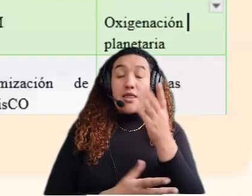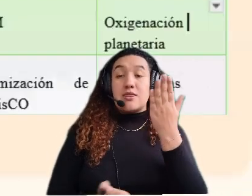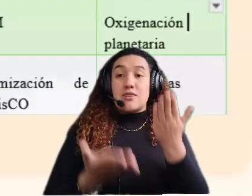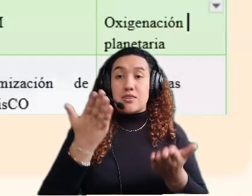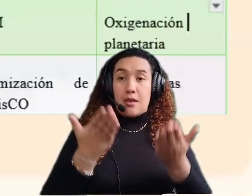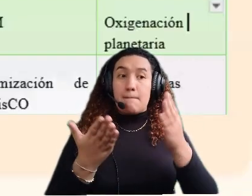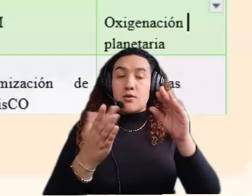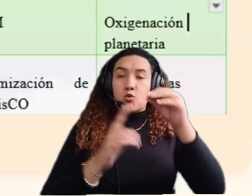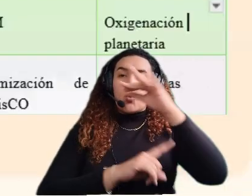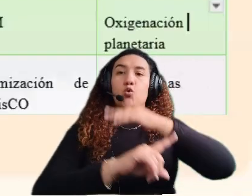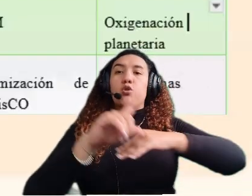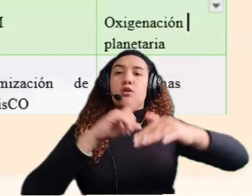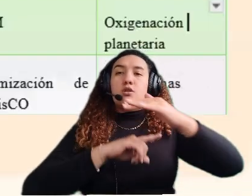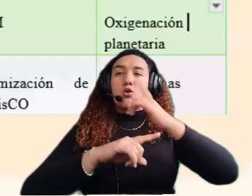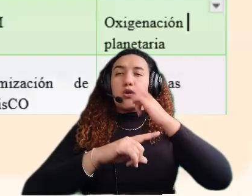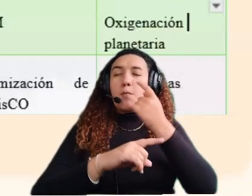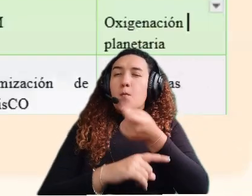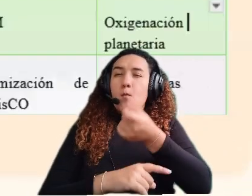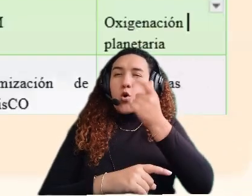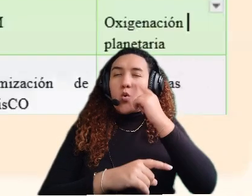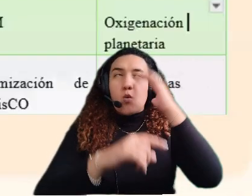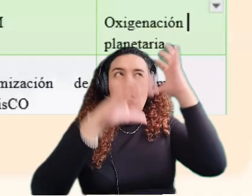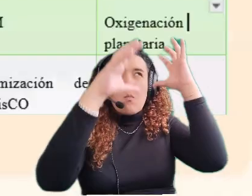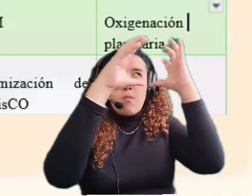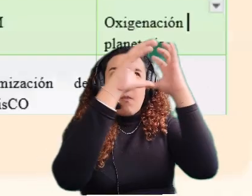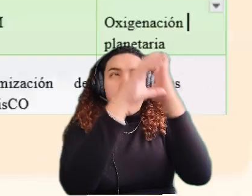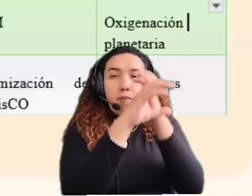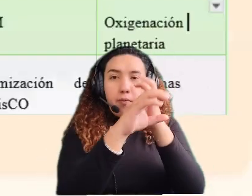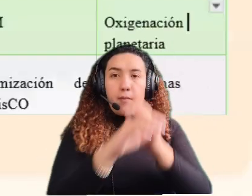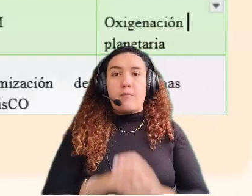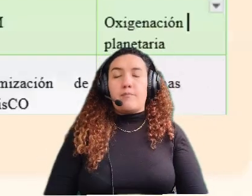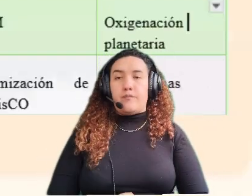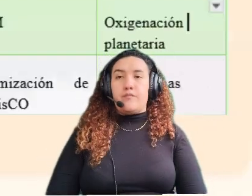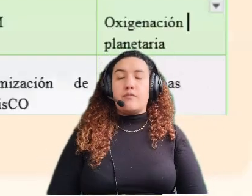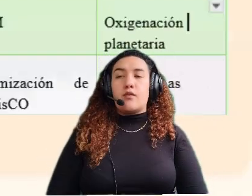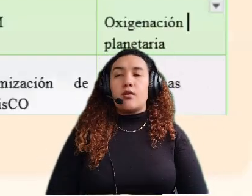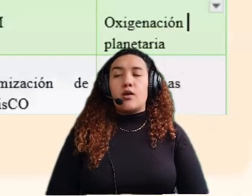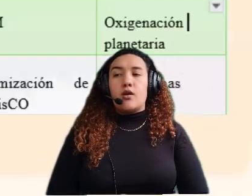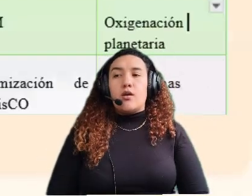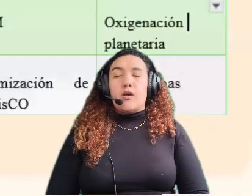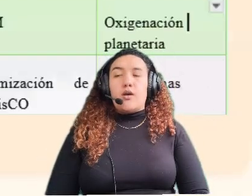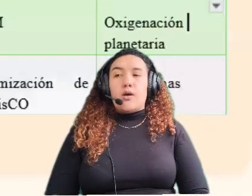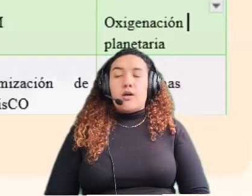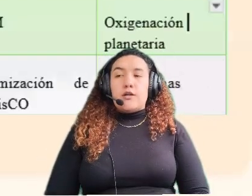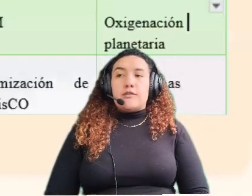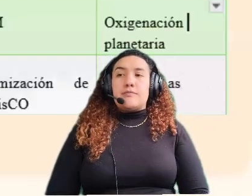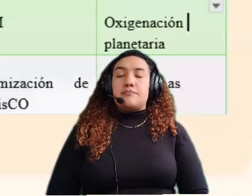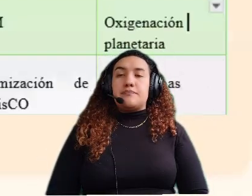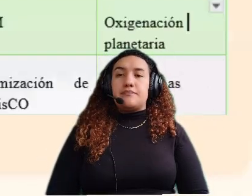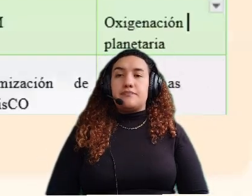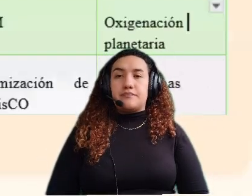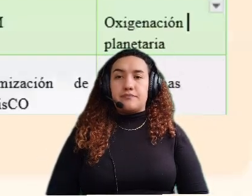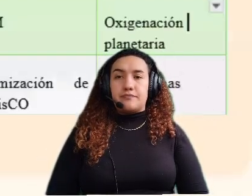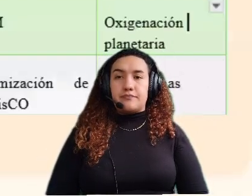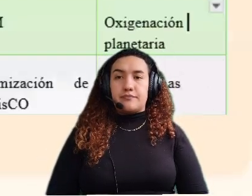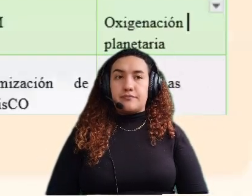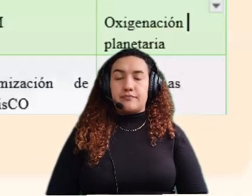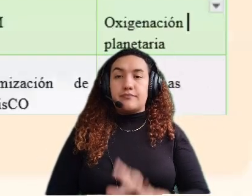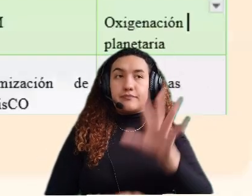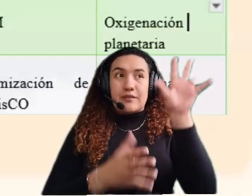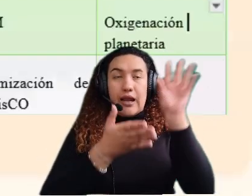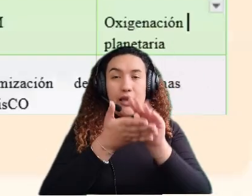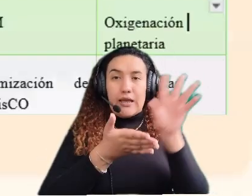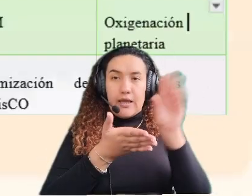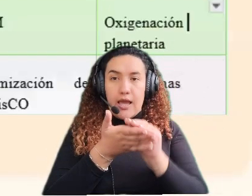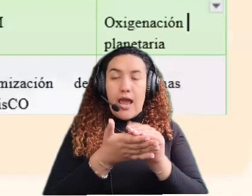pues, bajo condiciones de baja luz. Y el mecanismo de concentración de carbono que aumenta